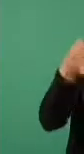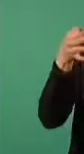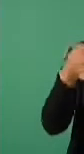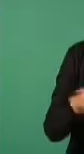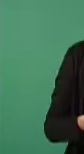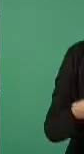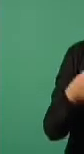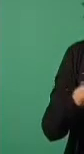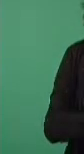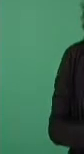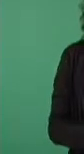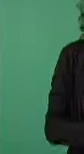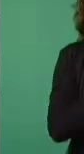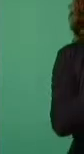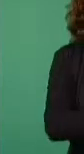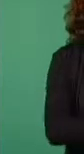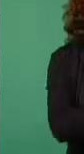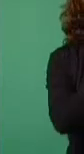el video,